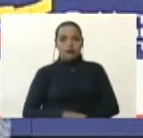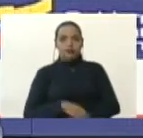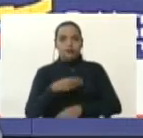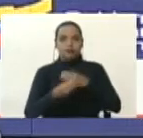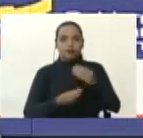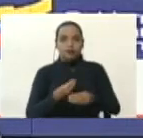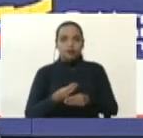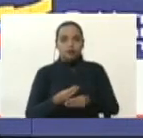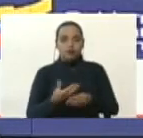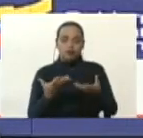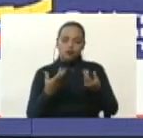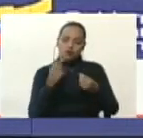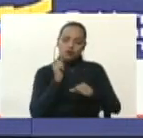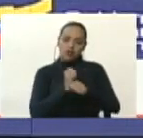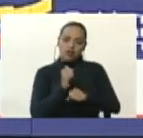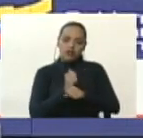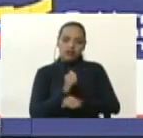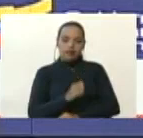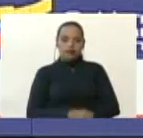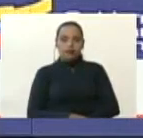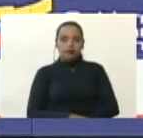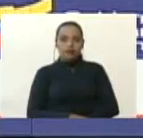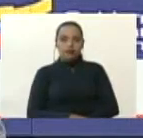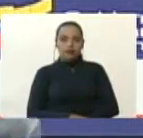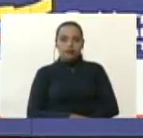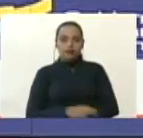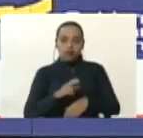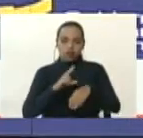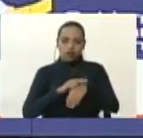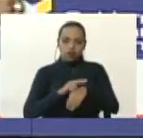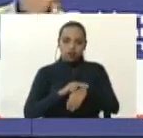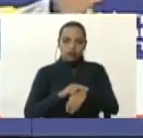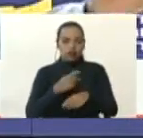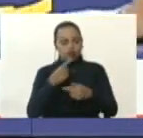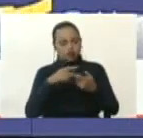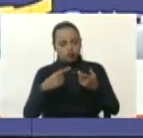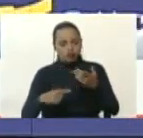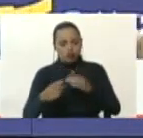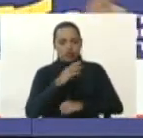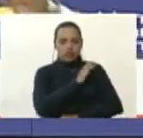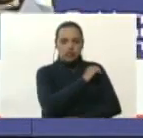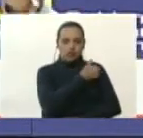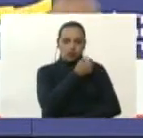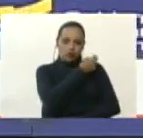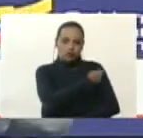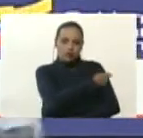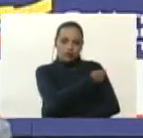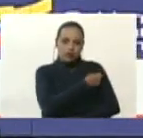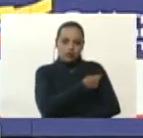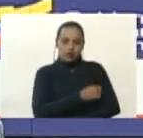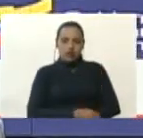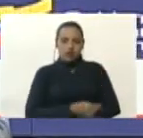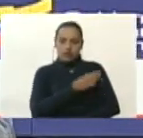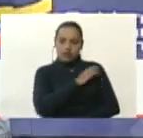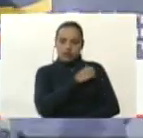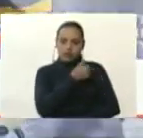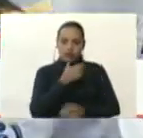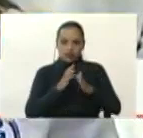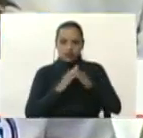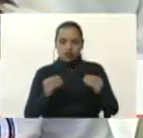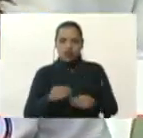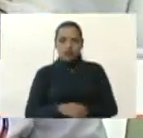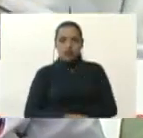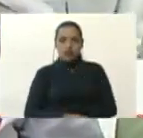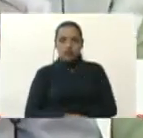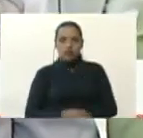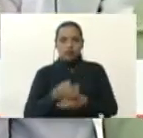adelante. Mucho trabajo, el doctor Carlos Alvarado, la doctora Magali Gutiérrez, todos los directores de hospitales y directoras de hospitales.